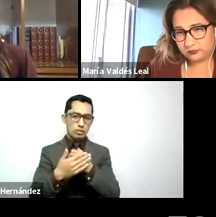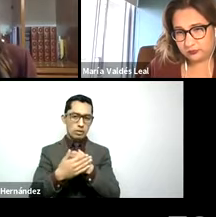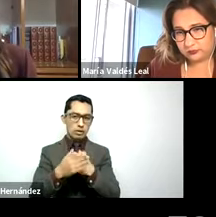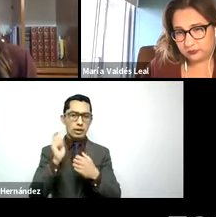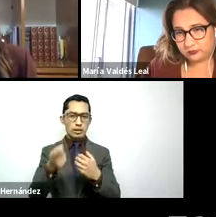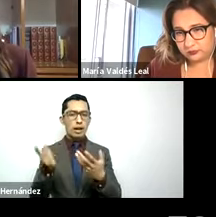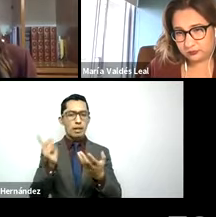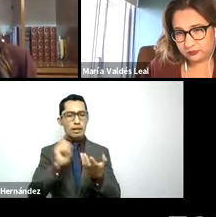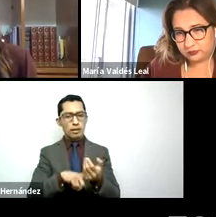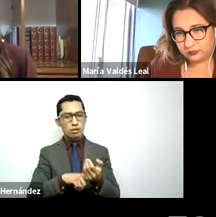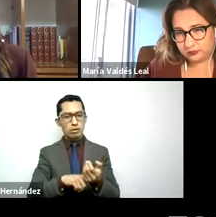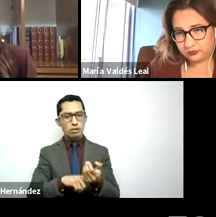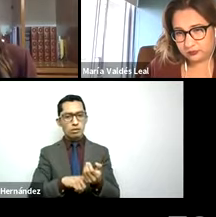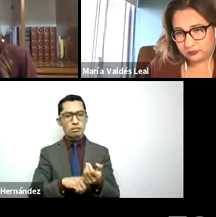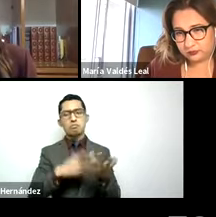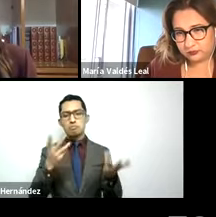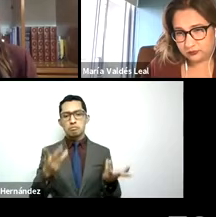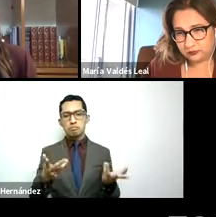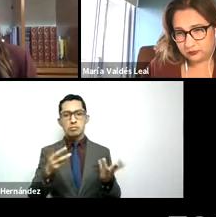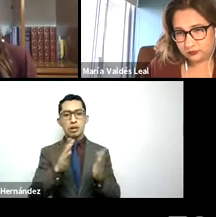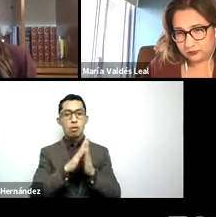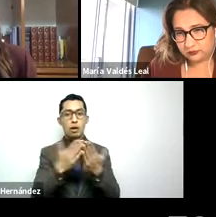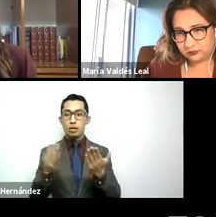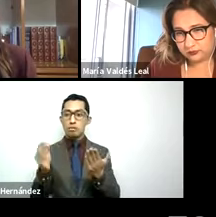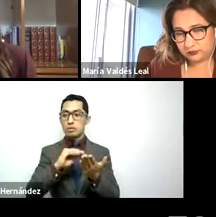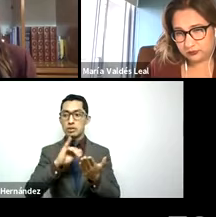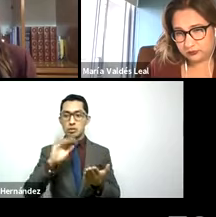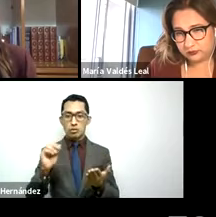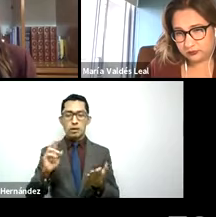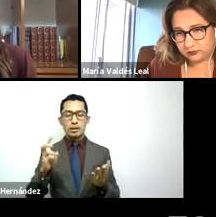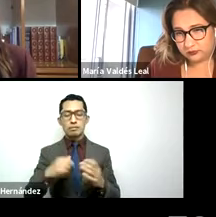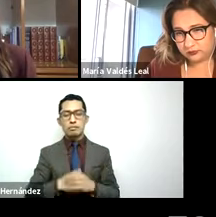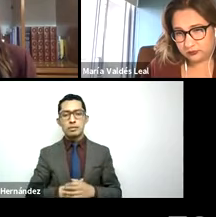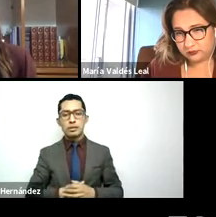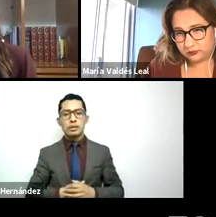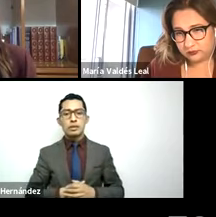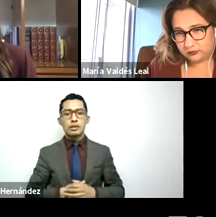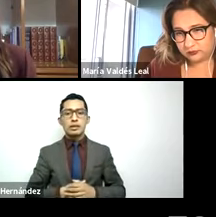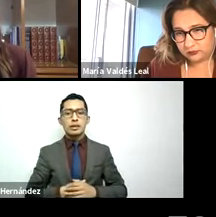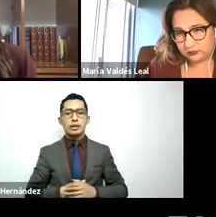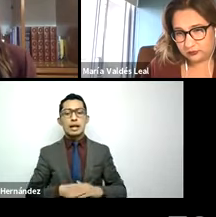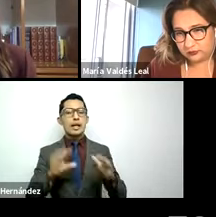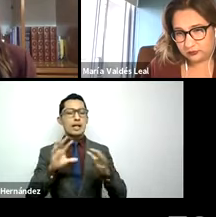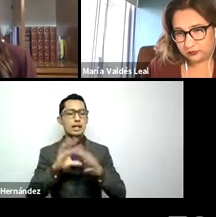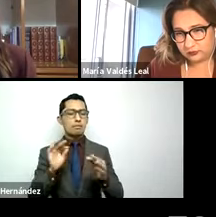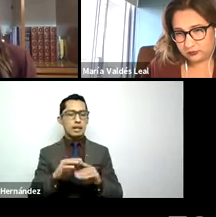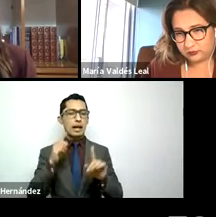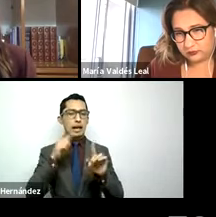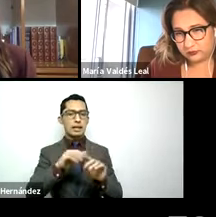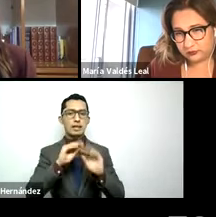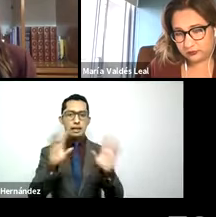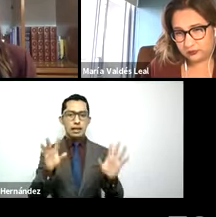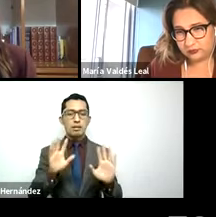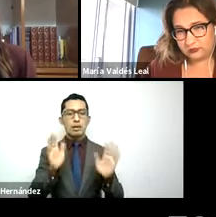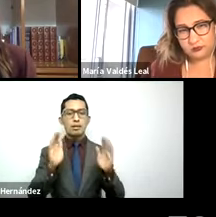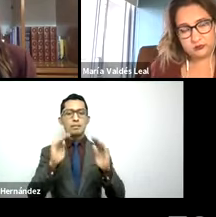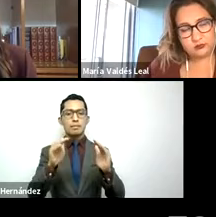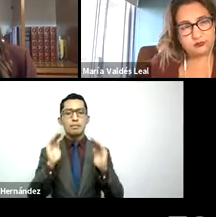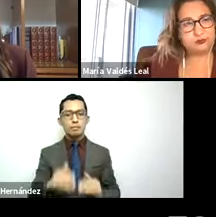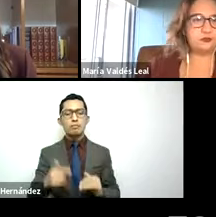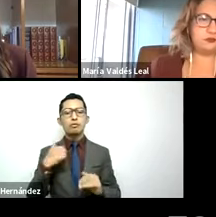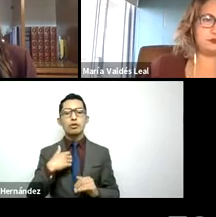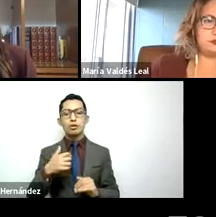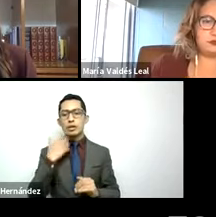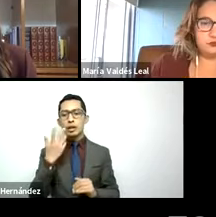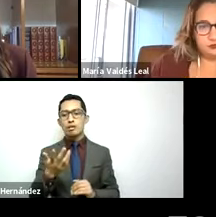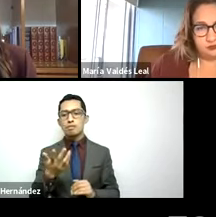de precedentes que al hecho de que esté o no en el cuaderno. Hecha esa pequeña salvedad, ahora sí me gustaría pasar